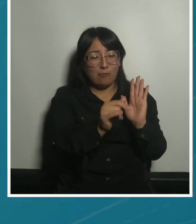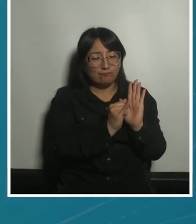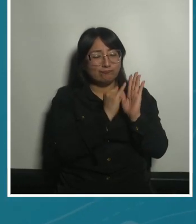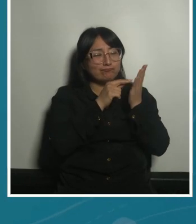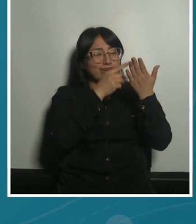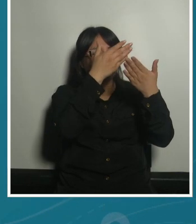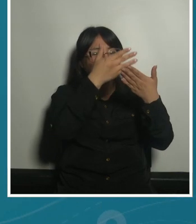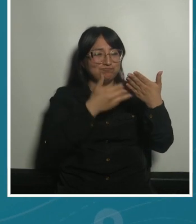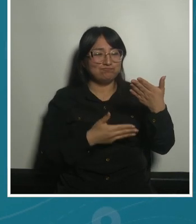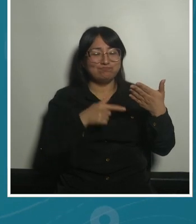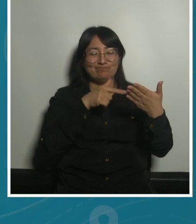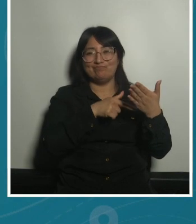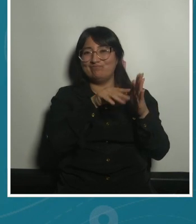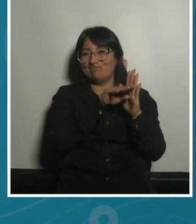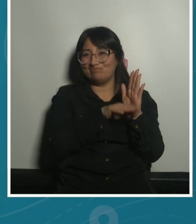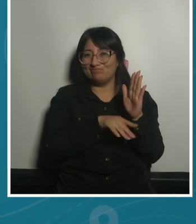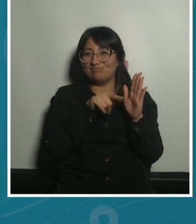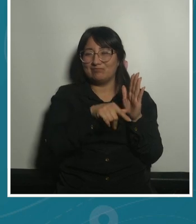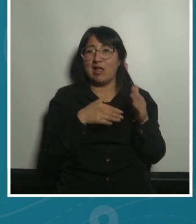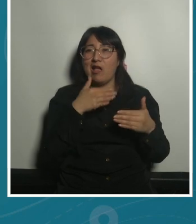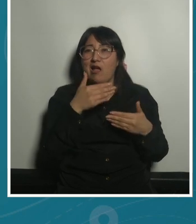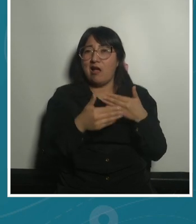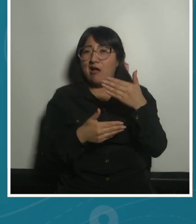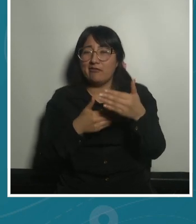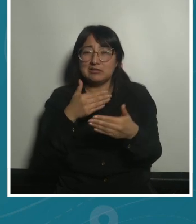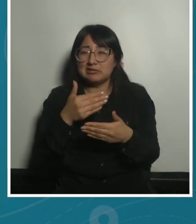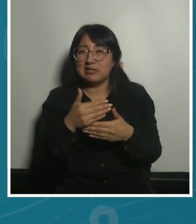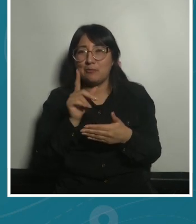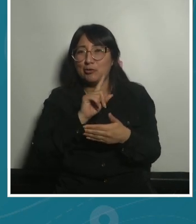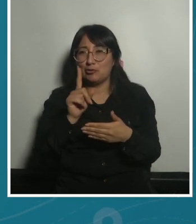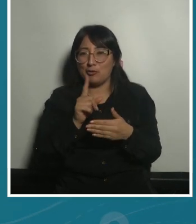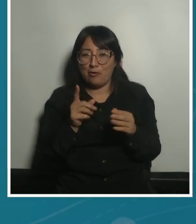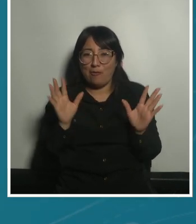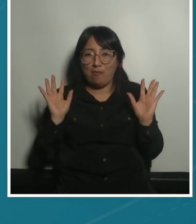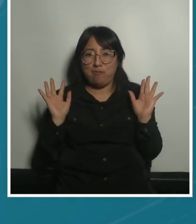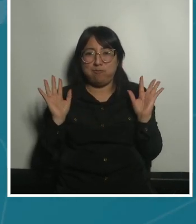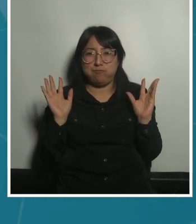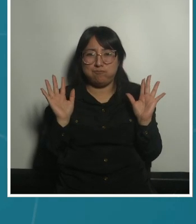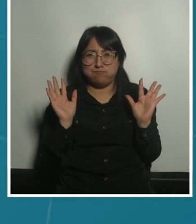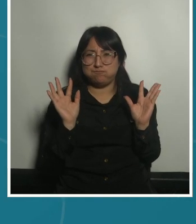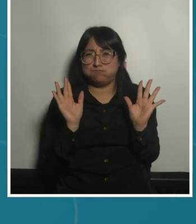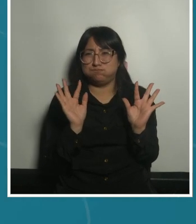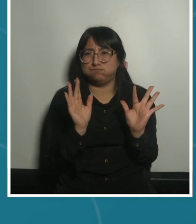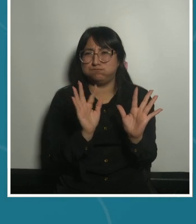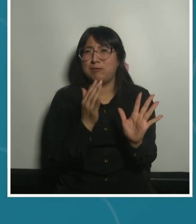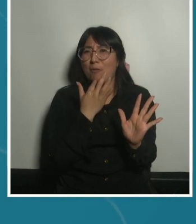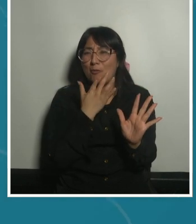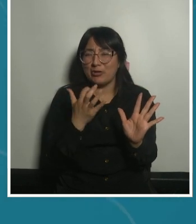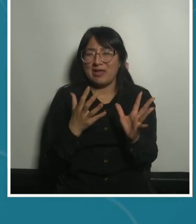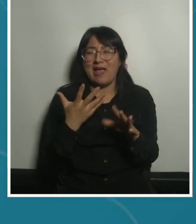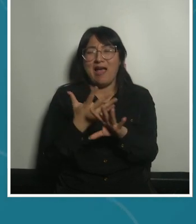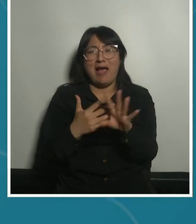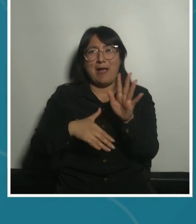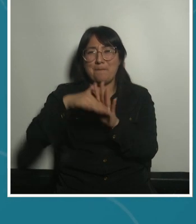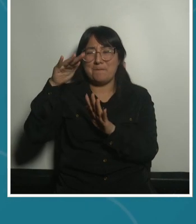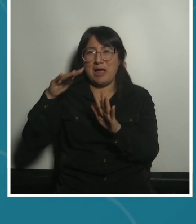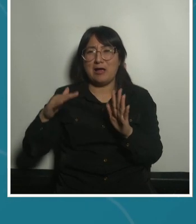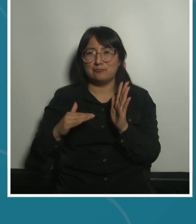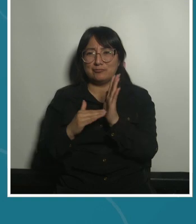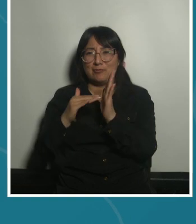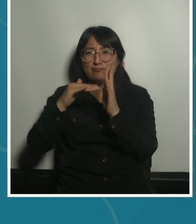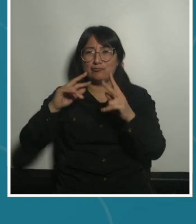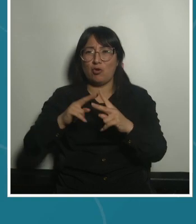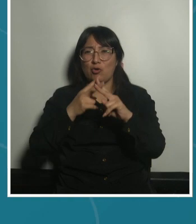han ido reduciendo a medida que avanzamos en censos, sino que se van aglomerando en torno a la construcción social del riesgo, principalmente por